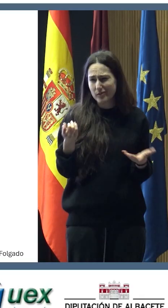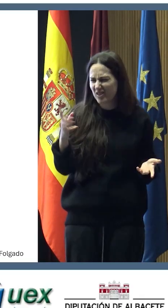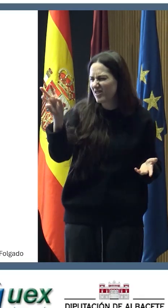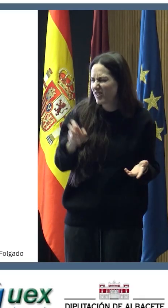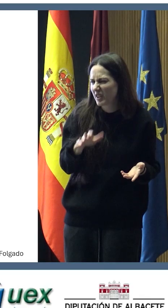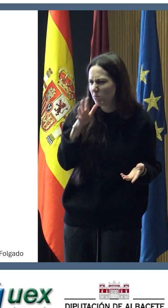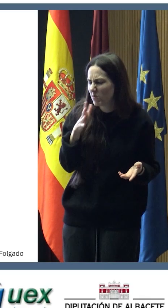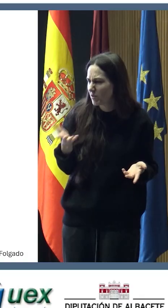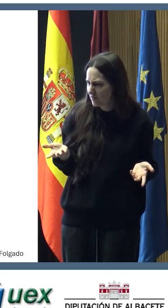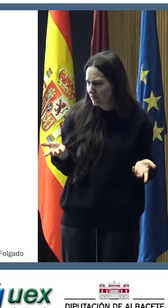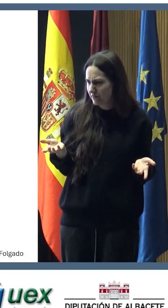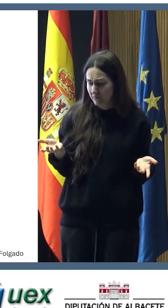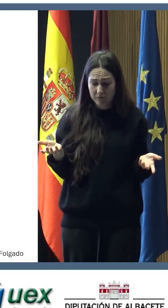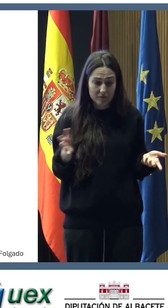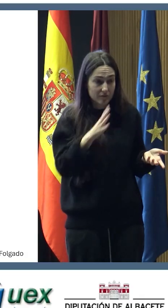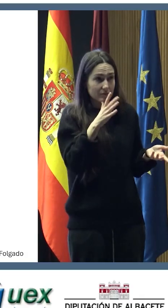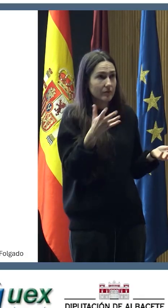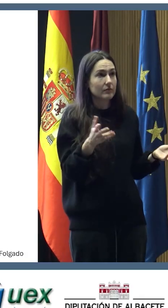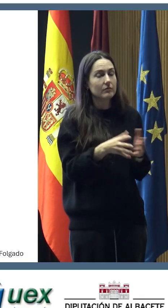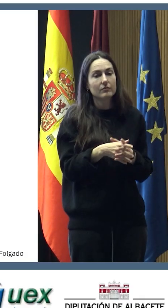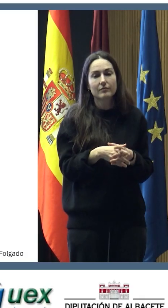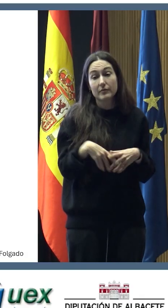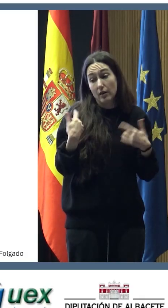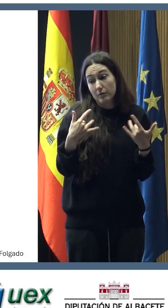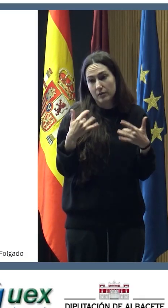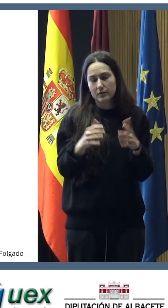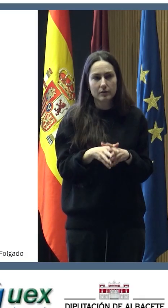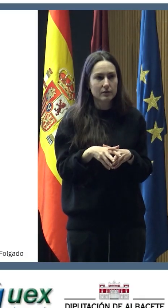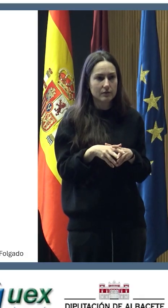no? Porque ya dices, madre mía.